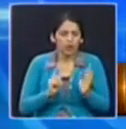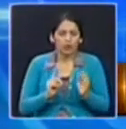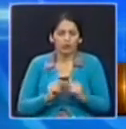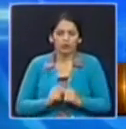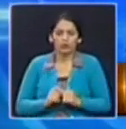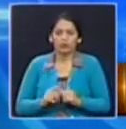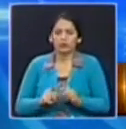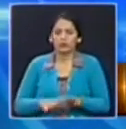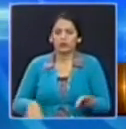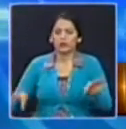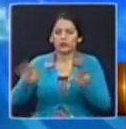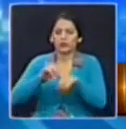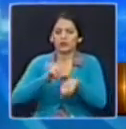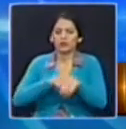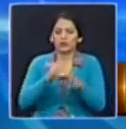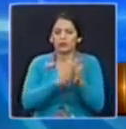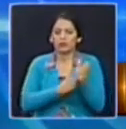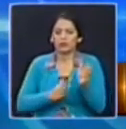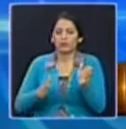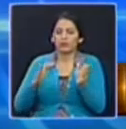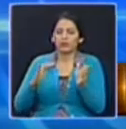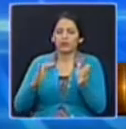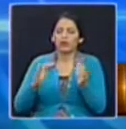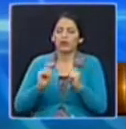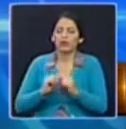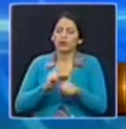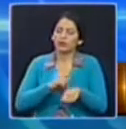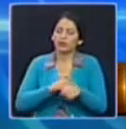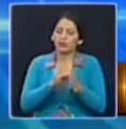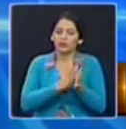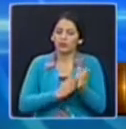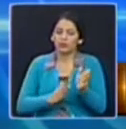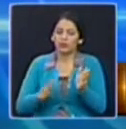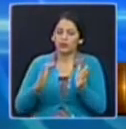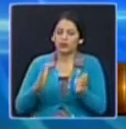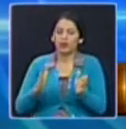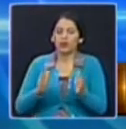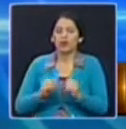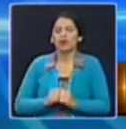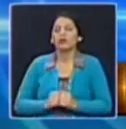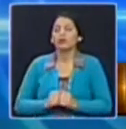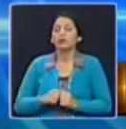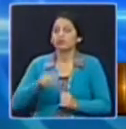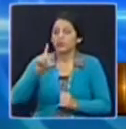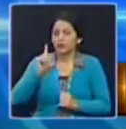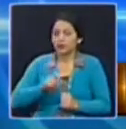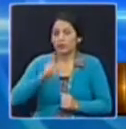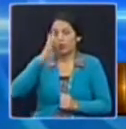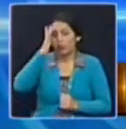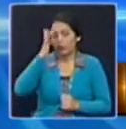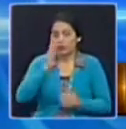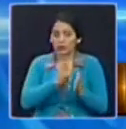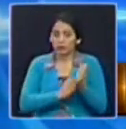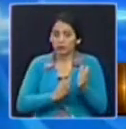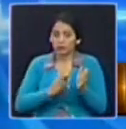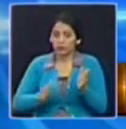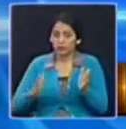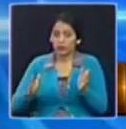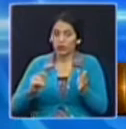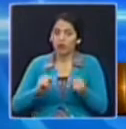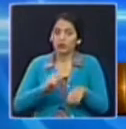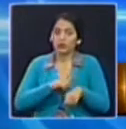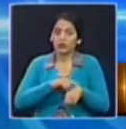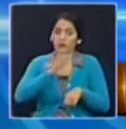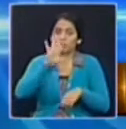los plazos. Hay que cumplir los plazos porque en el debido proceso puede ser causa de nulidad si es que no se cumplen los